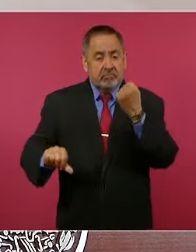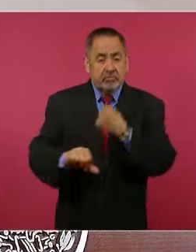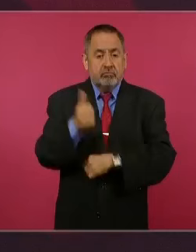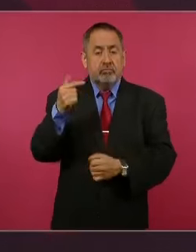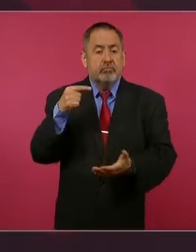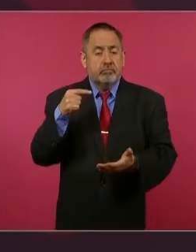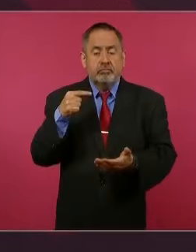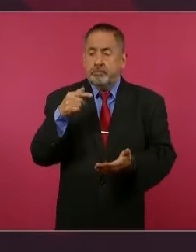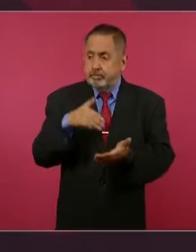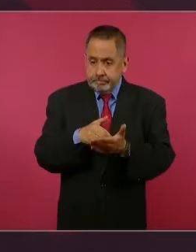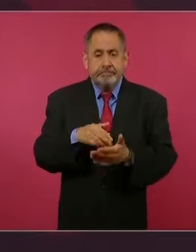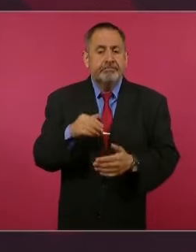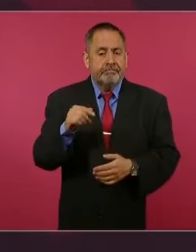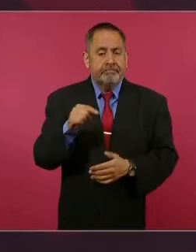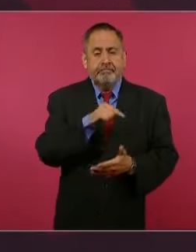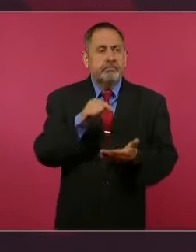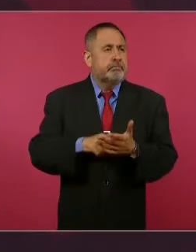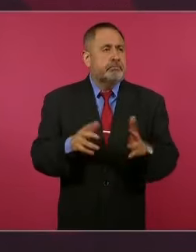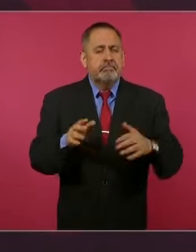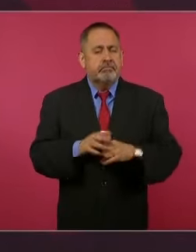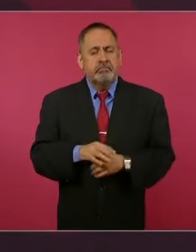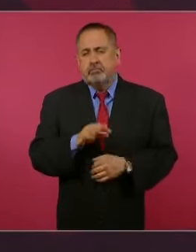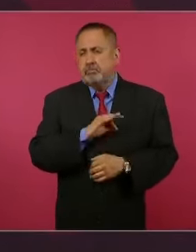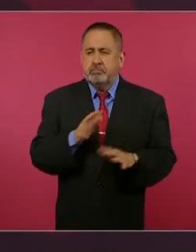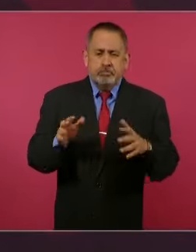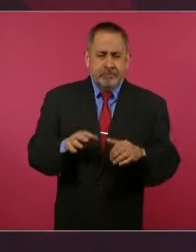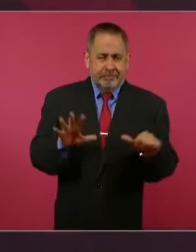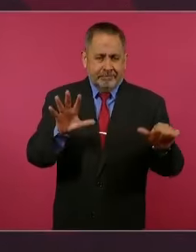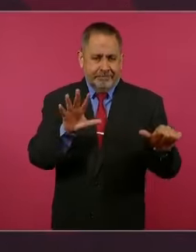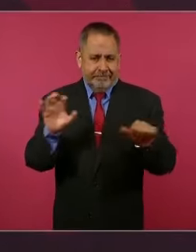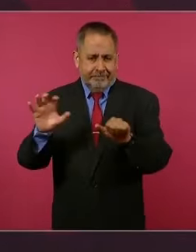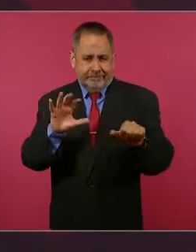11000 son alrededor de 600